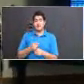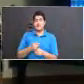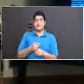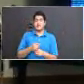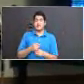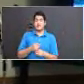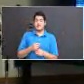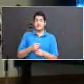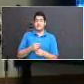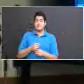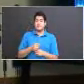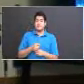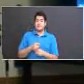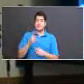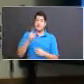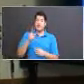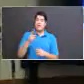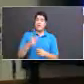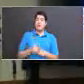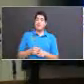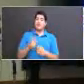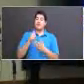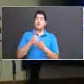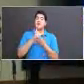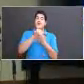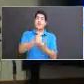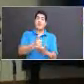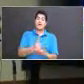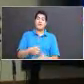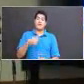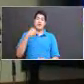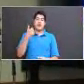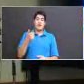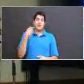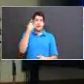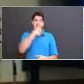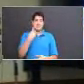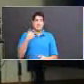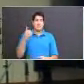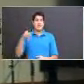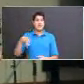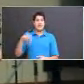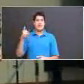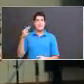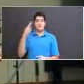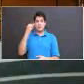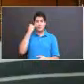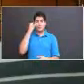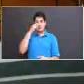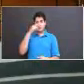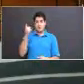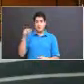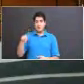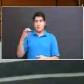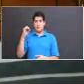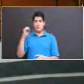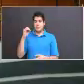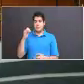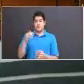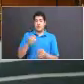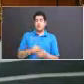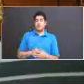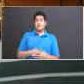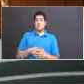aparece, el que lo ayuda, el buen samaritano. En Lucas 15, dice que un